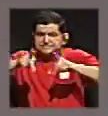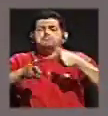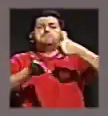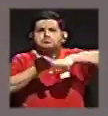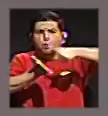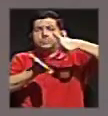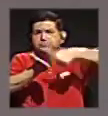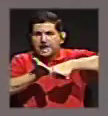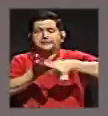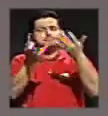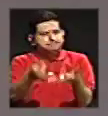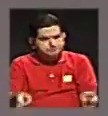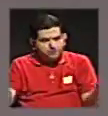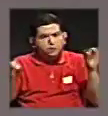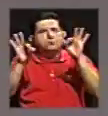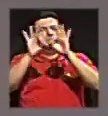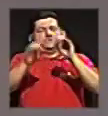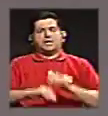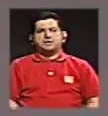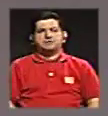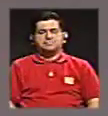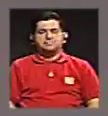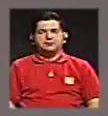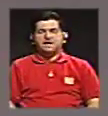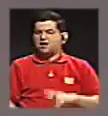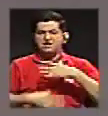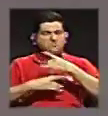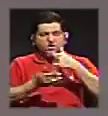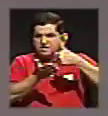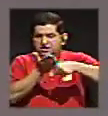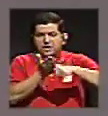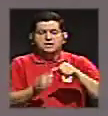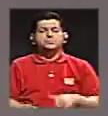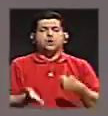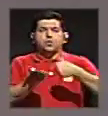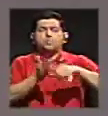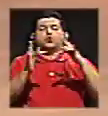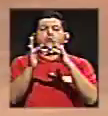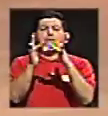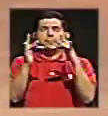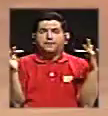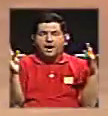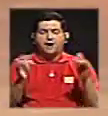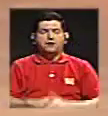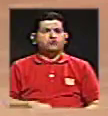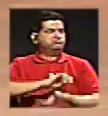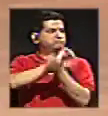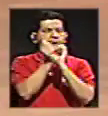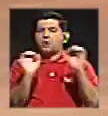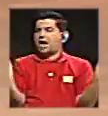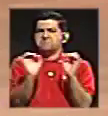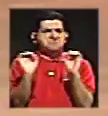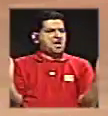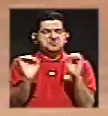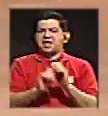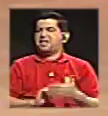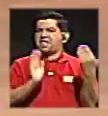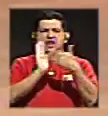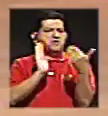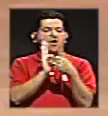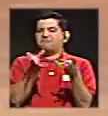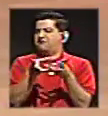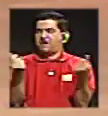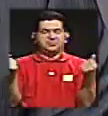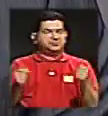vote en que es importante que lo hagan que la abstención y el voto en blanco Eh no cambian nada no afectan el